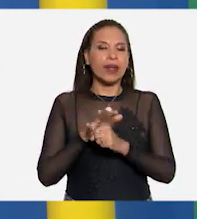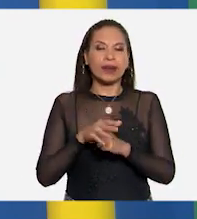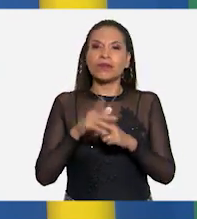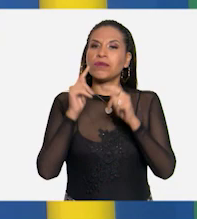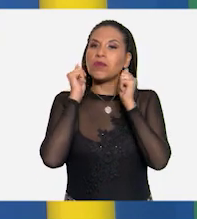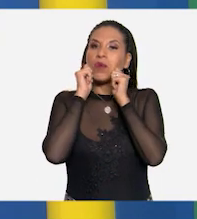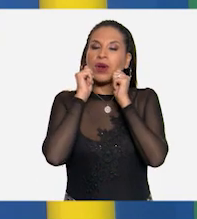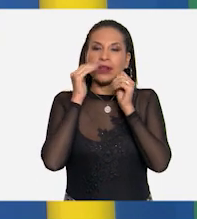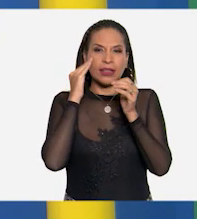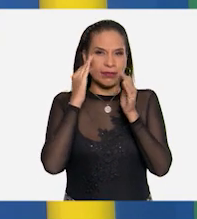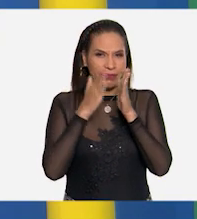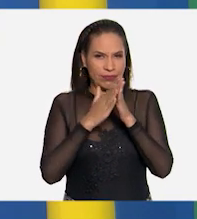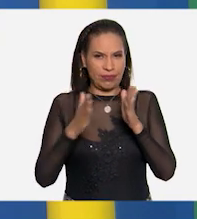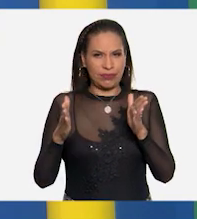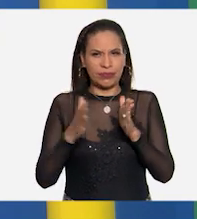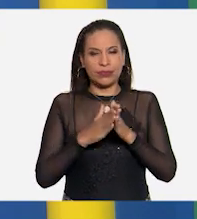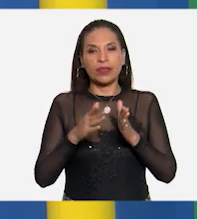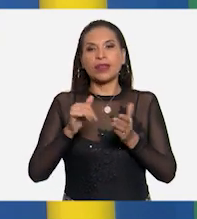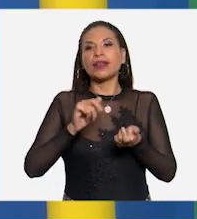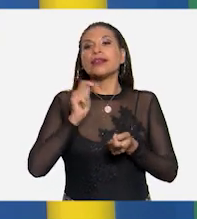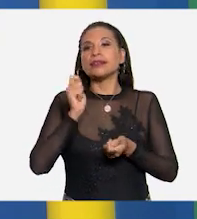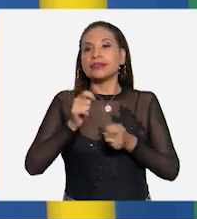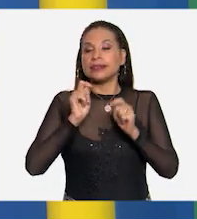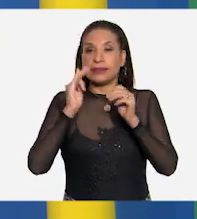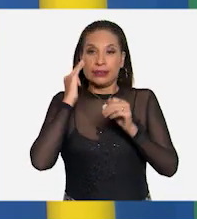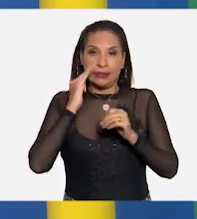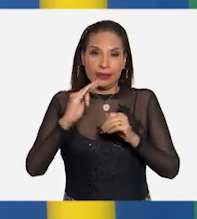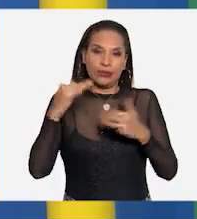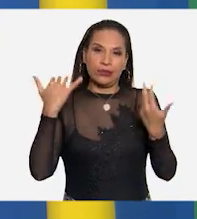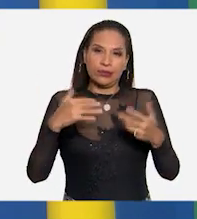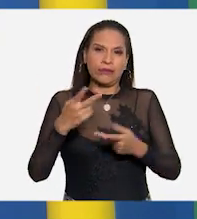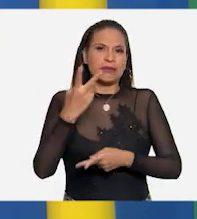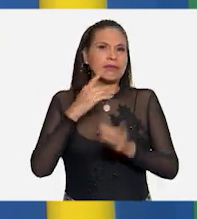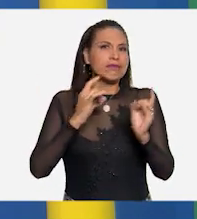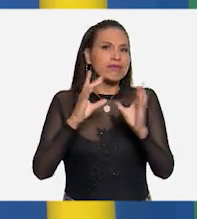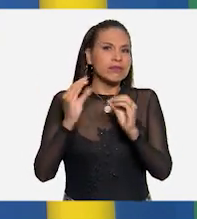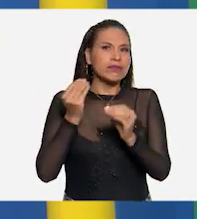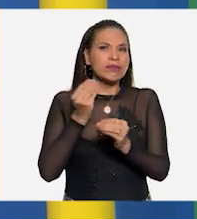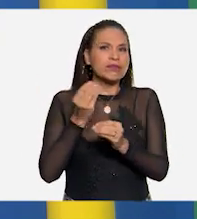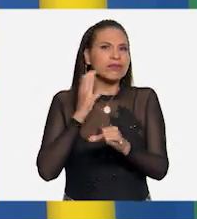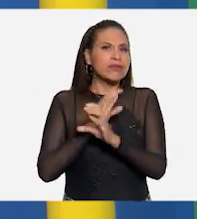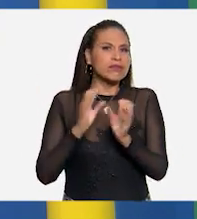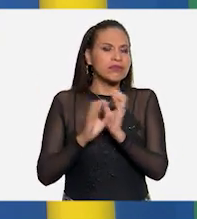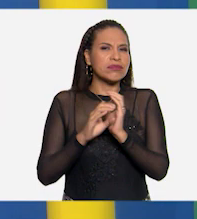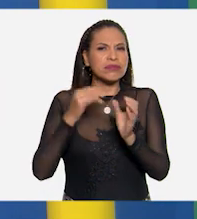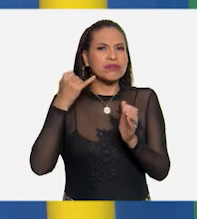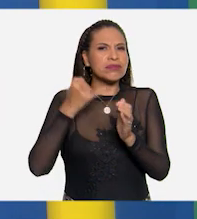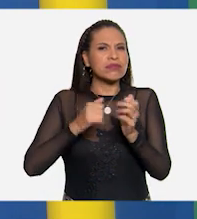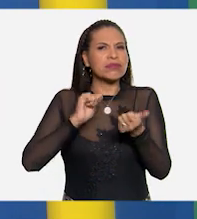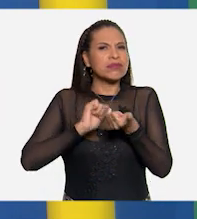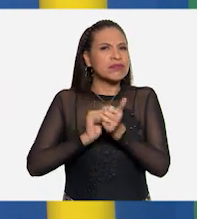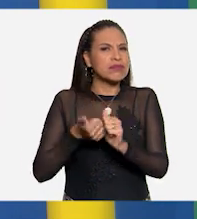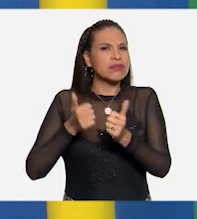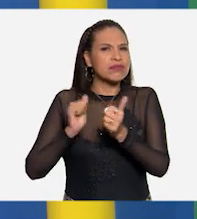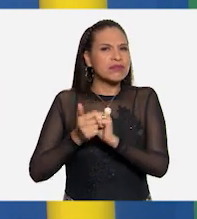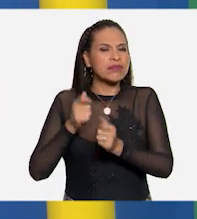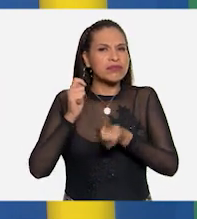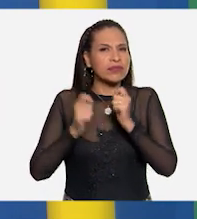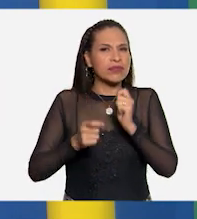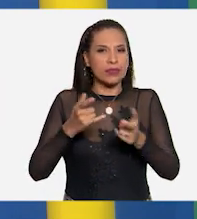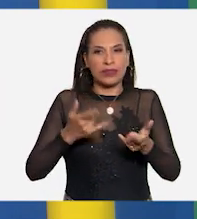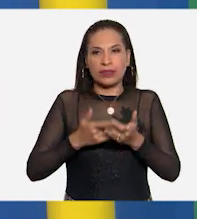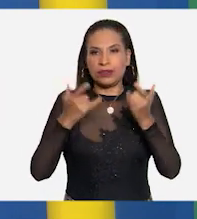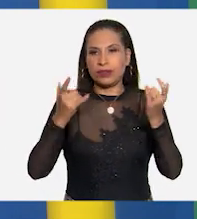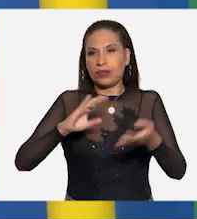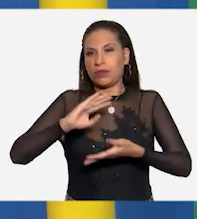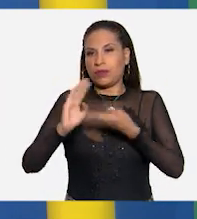pesar de su corta duración, se trató de una etapa en la que ocurrieron tantas y tan profundas transformaciones que la historia